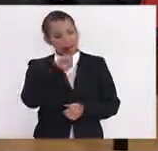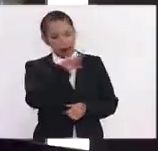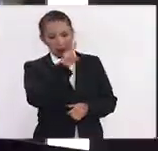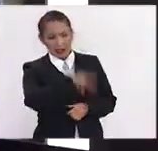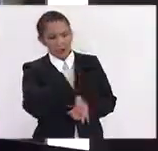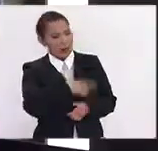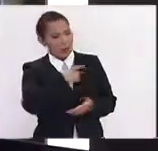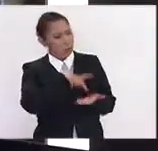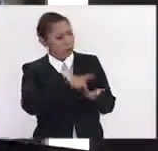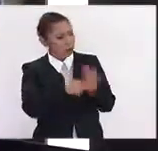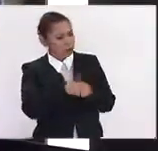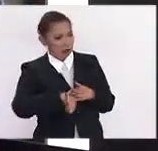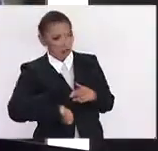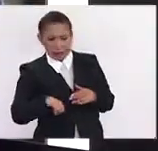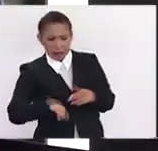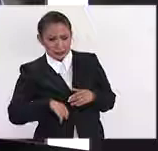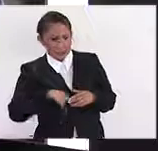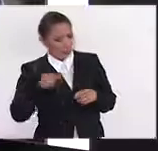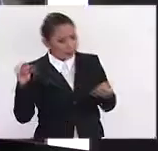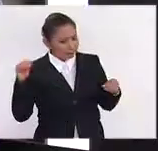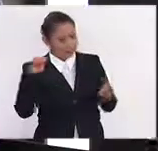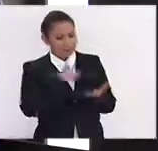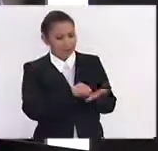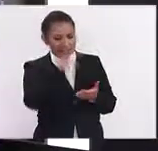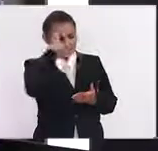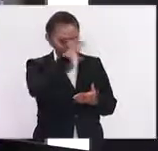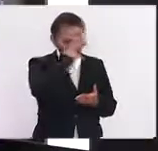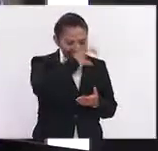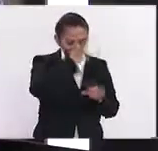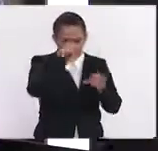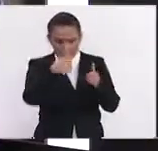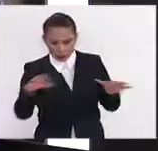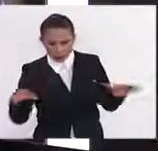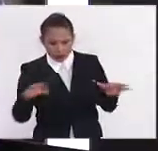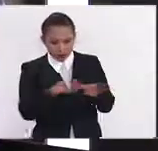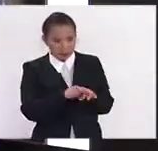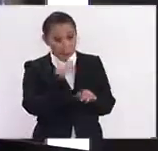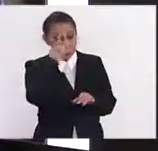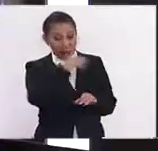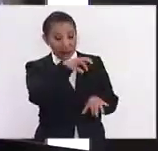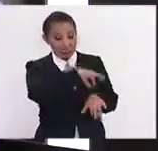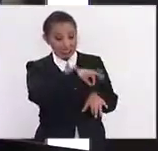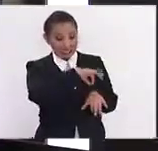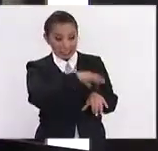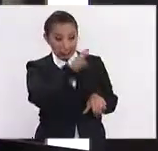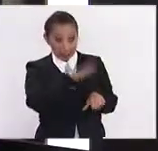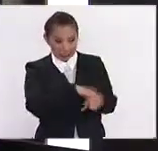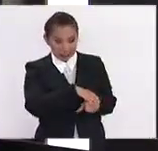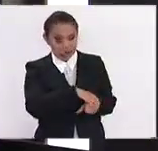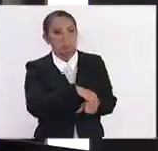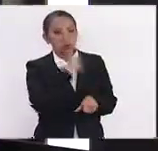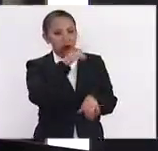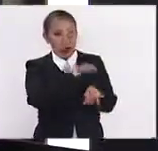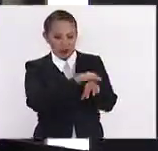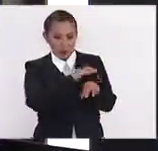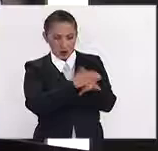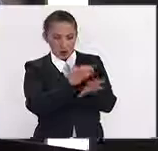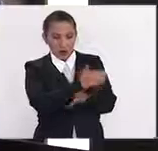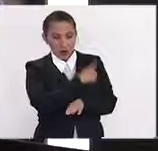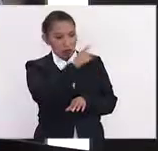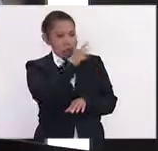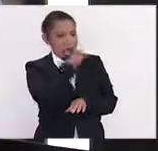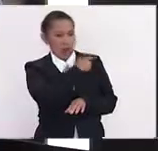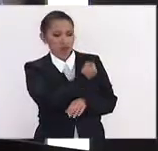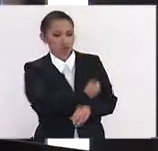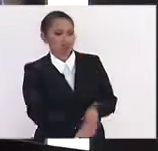proyectos interesantes donde se mezcla la ciencia y el arte, en específico la medicina. Un amigo mío, uno de los